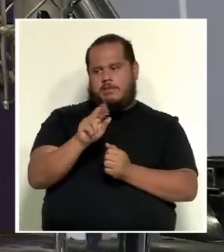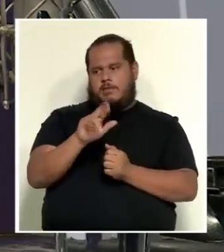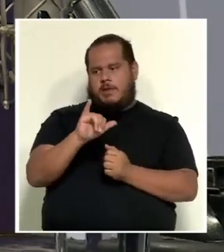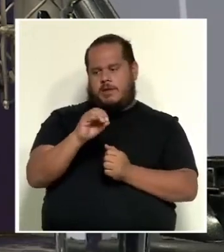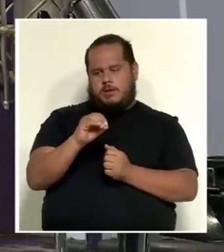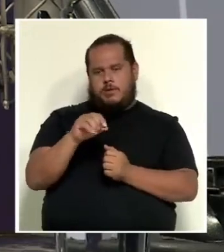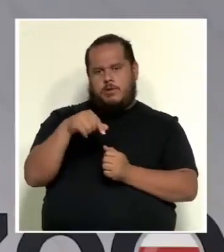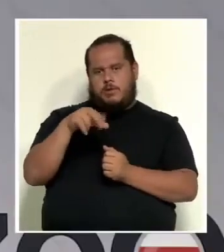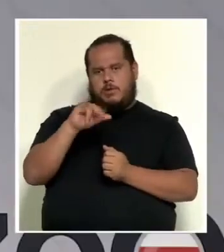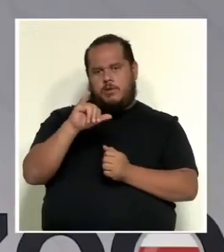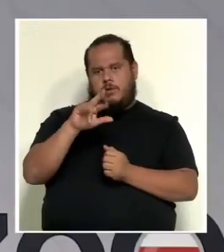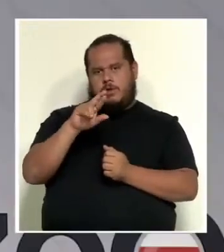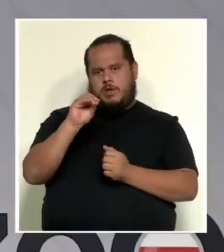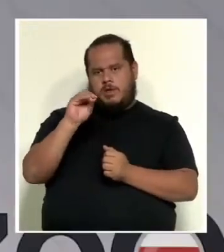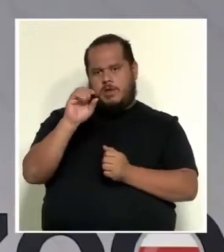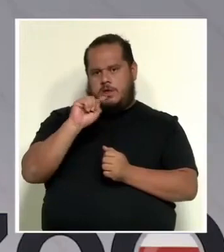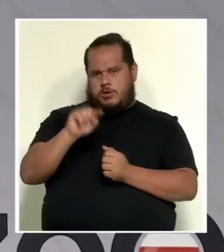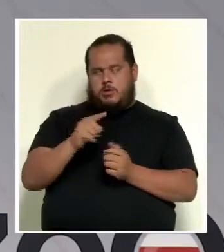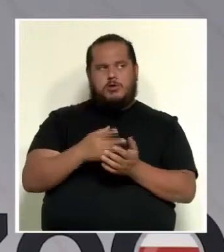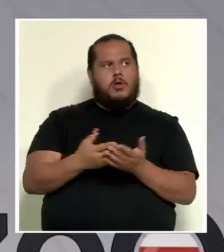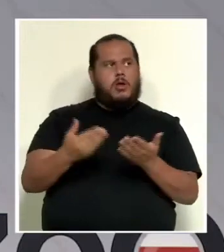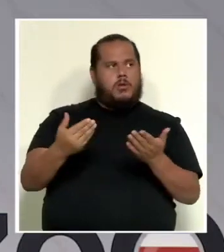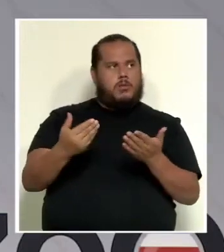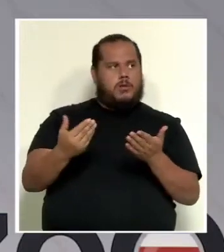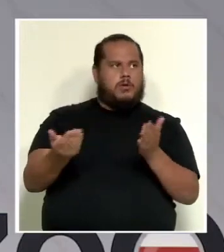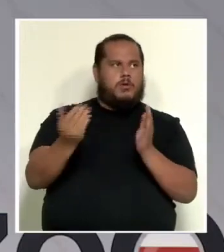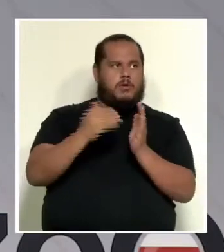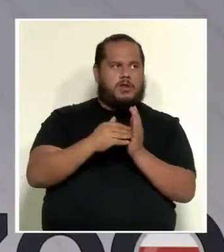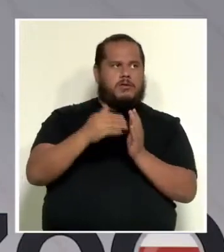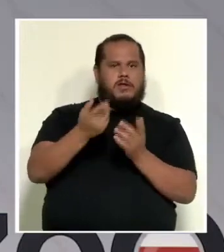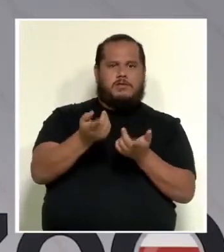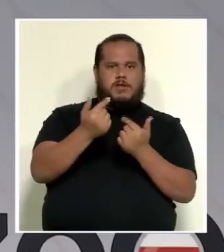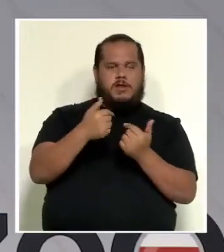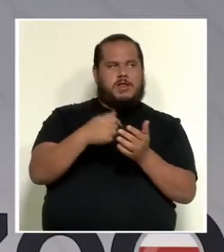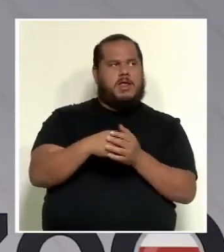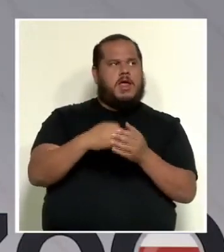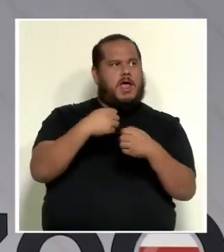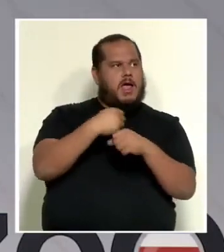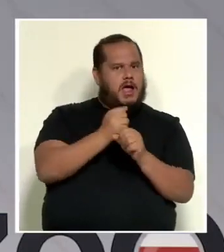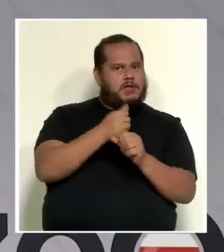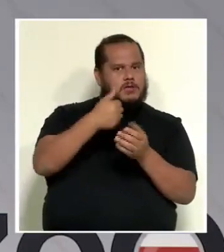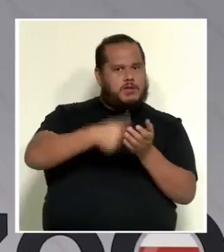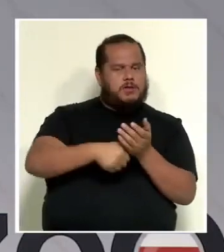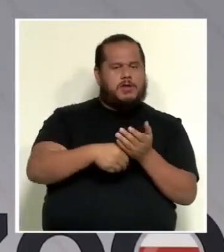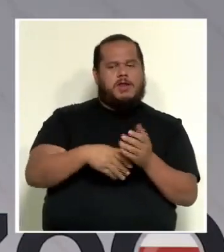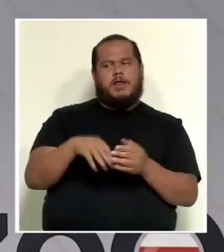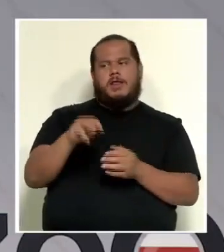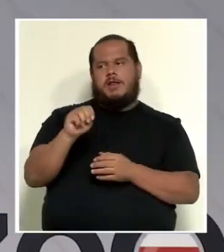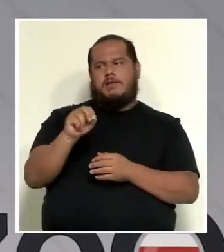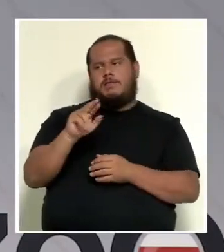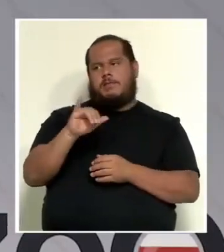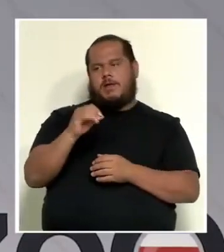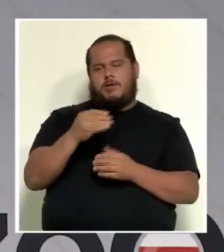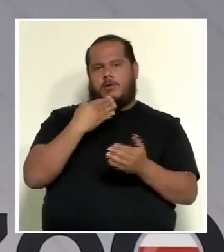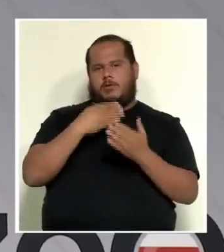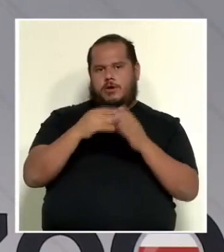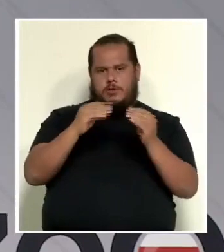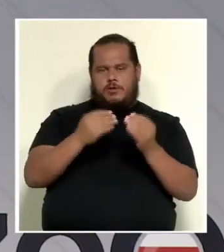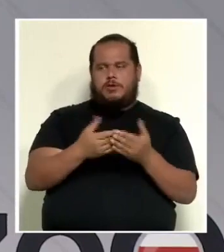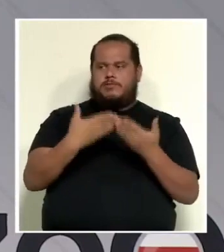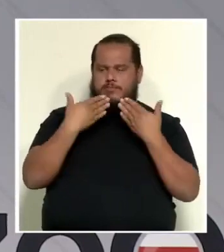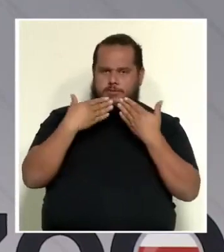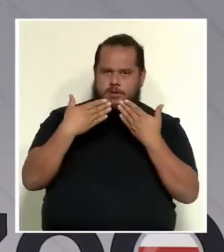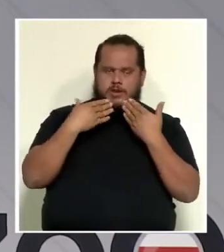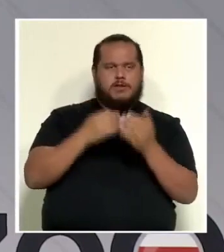quien le damos las gracias por nuevamente estar aquí en el SMU Electoral. Mario, gracias, buenas noches. Muy buenas noches y muchas gracias.